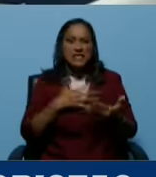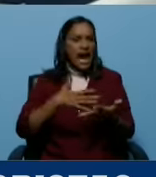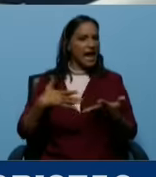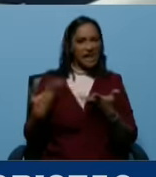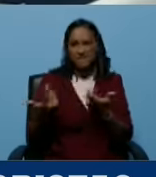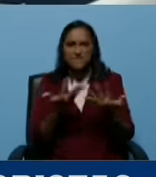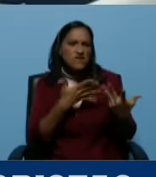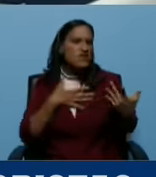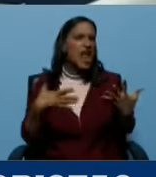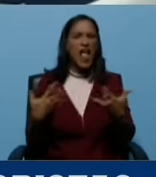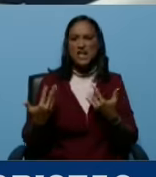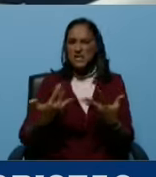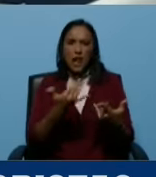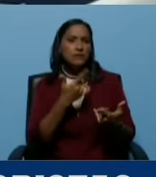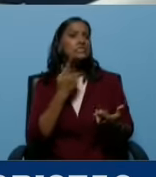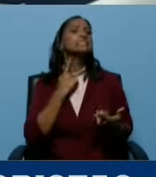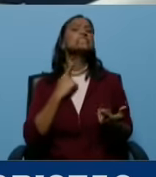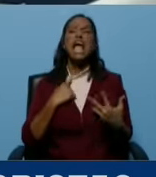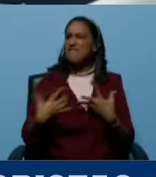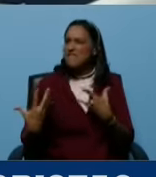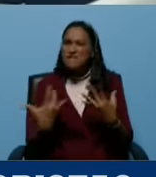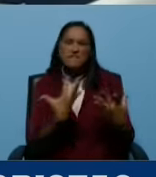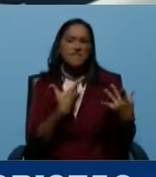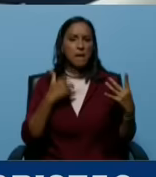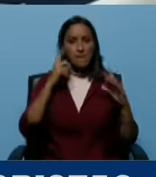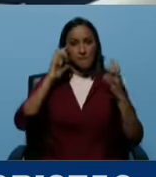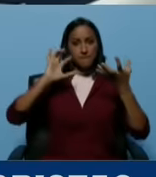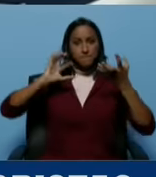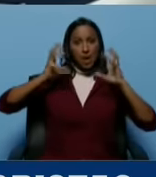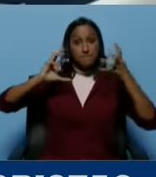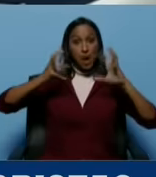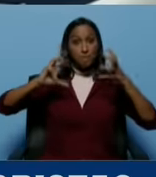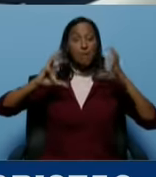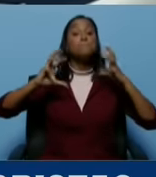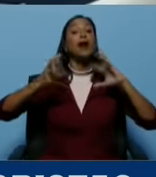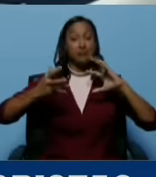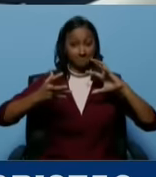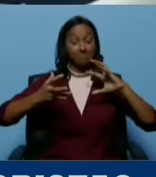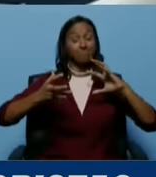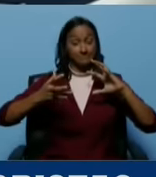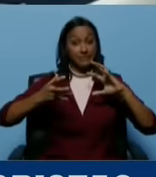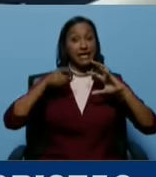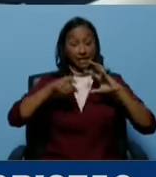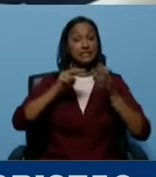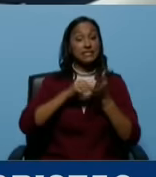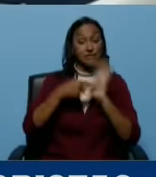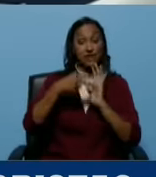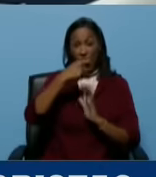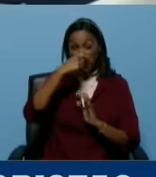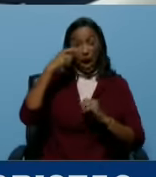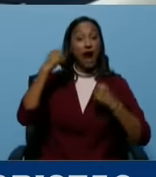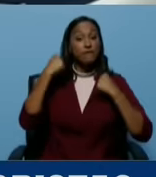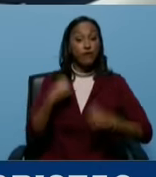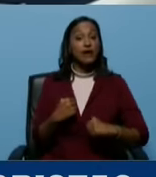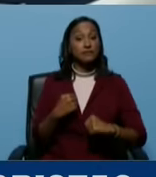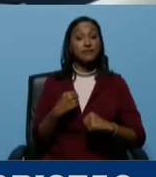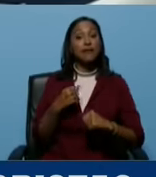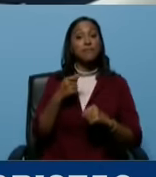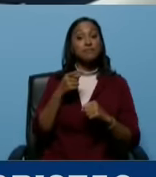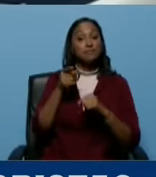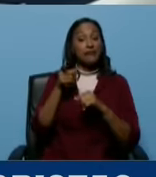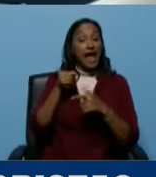otros. Pues bien, fue detenido en la parroquia Petare por el órgano auxiliar de justicia,